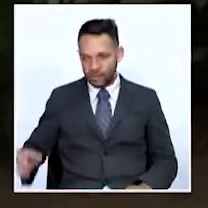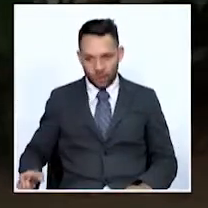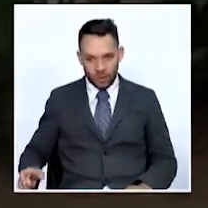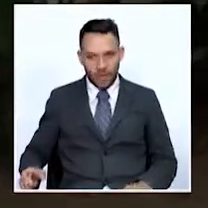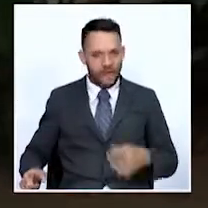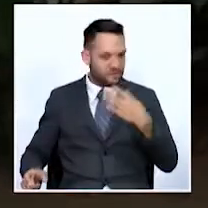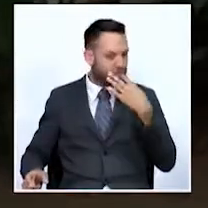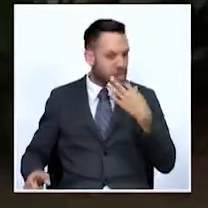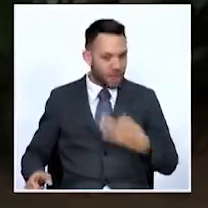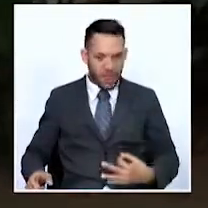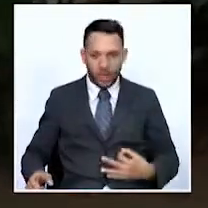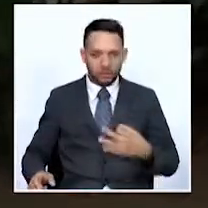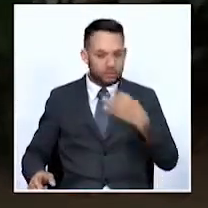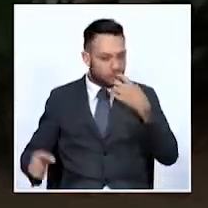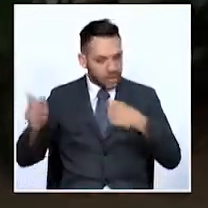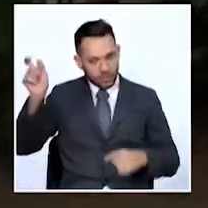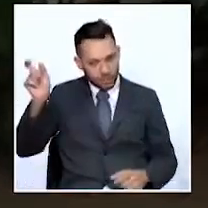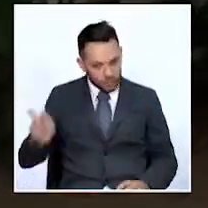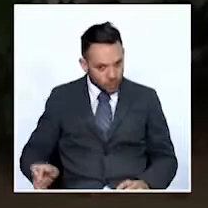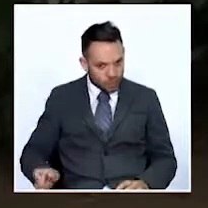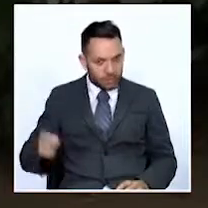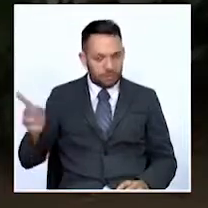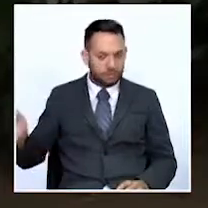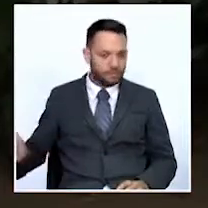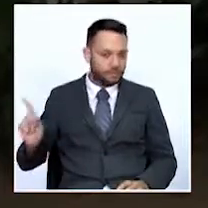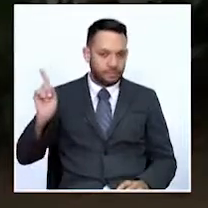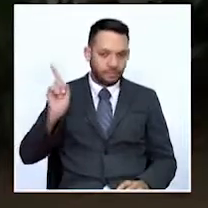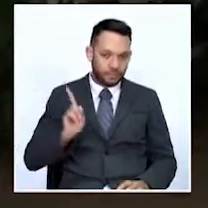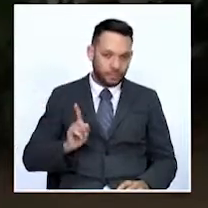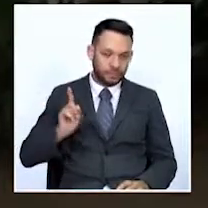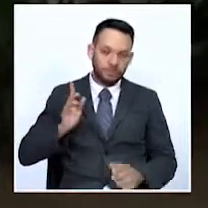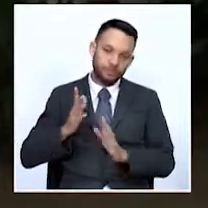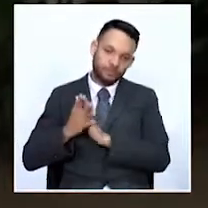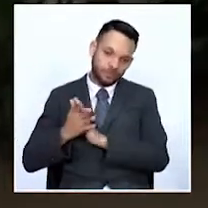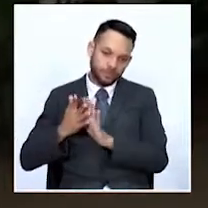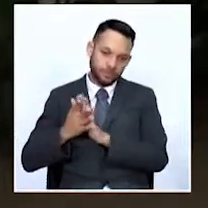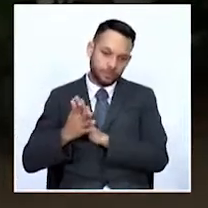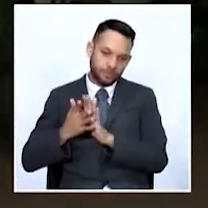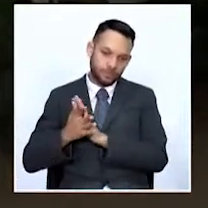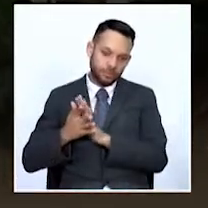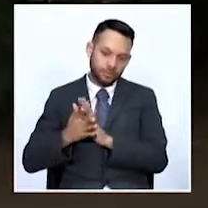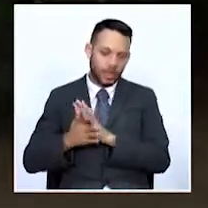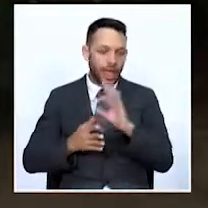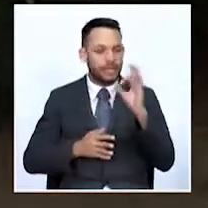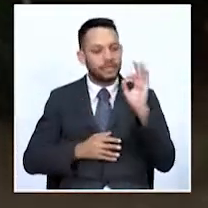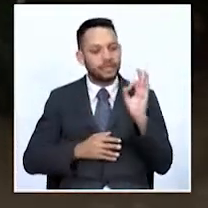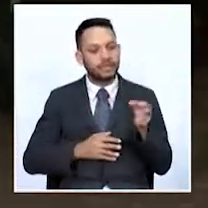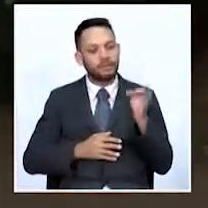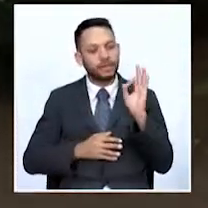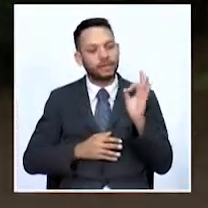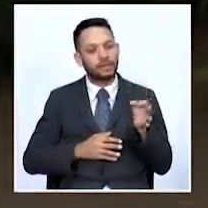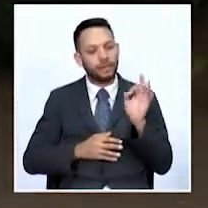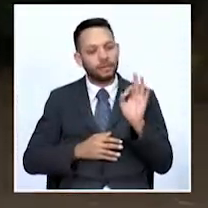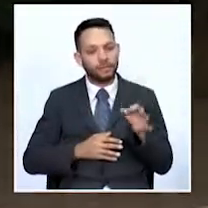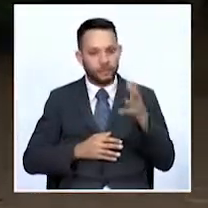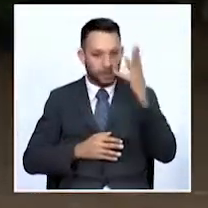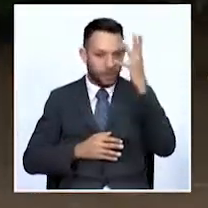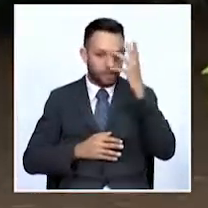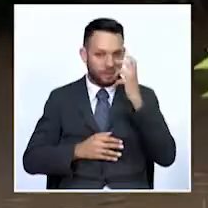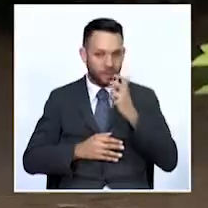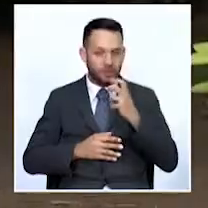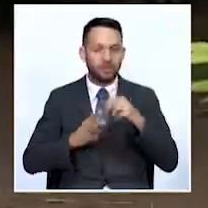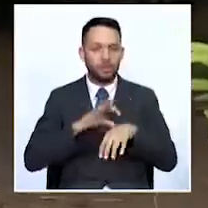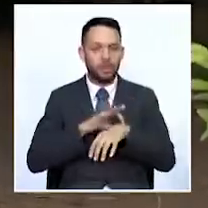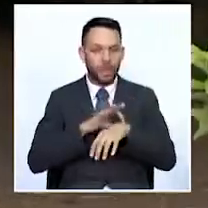diario estamos viendo y que vale la pena que ustedes conozcan, pero siempre con una buena evaluación médica.